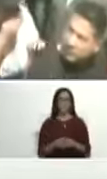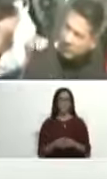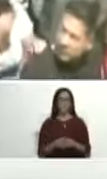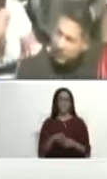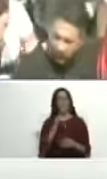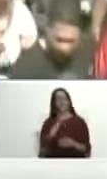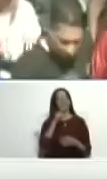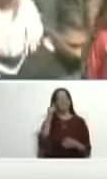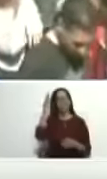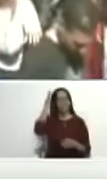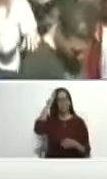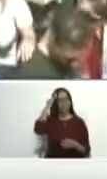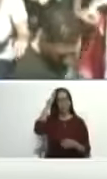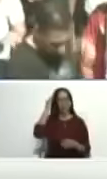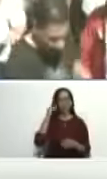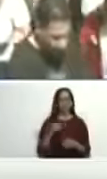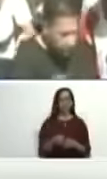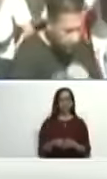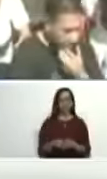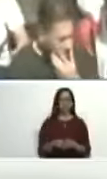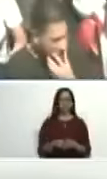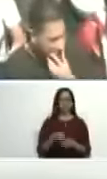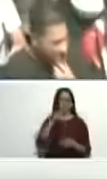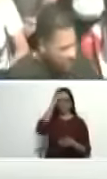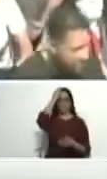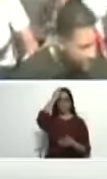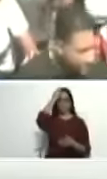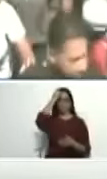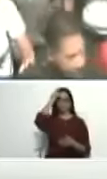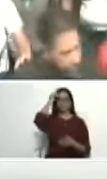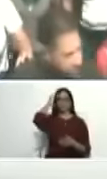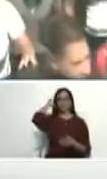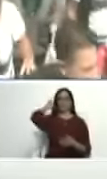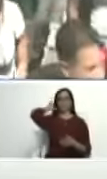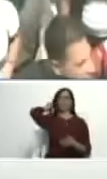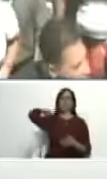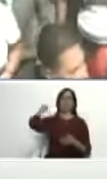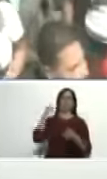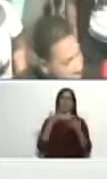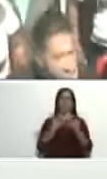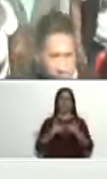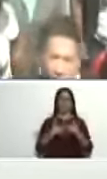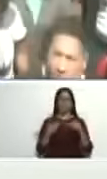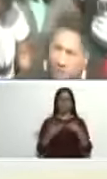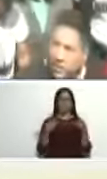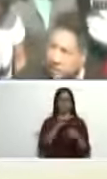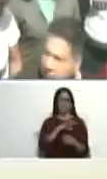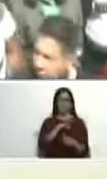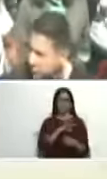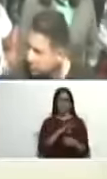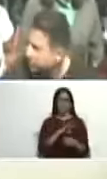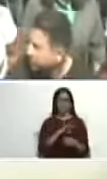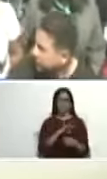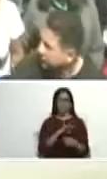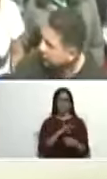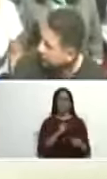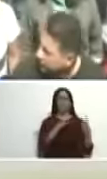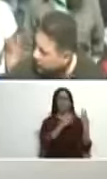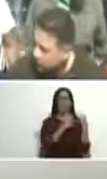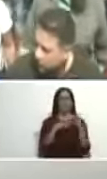Ustedes saben que esas empresas de redes sociales están en manos del